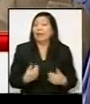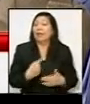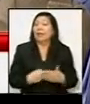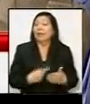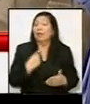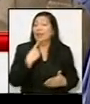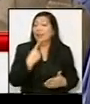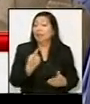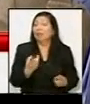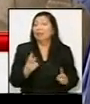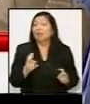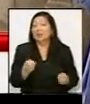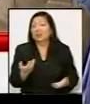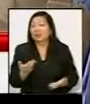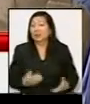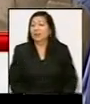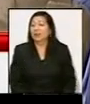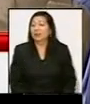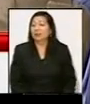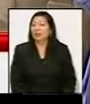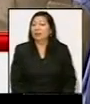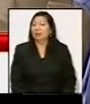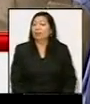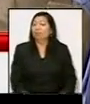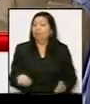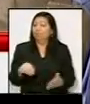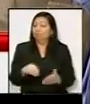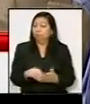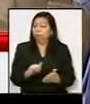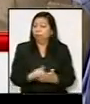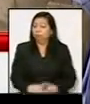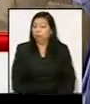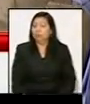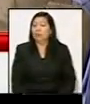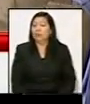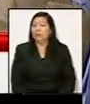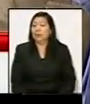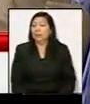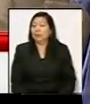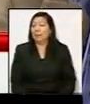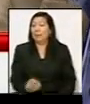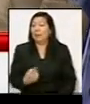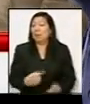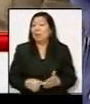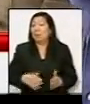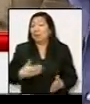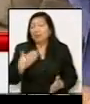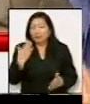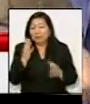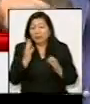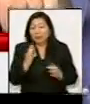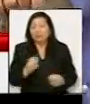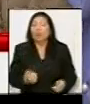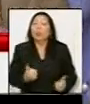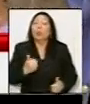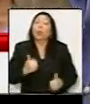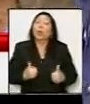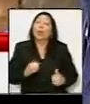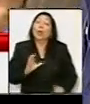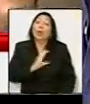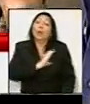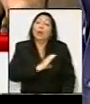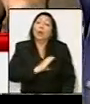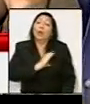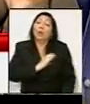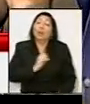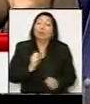decir tipificación de delitos imputados para que podamos saber exactamente cuál es la conducta que se